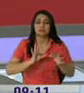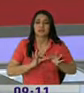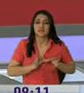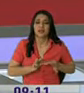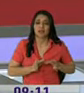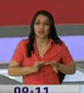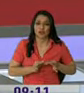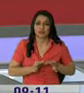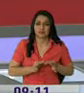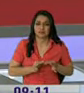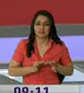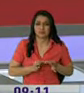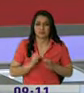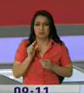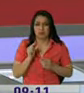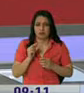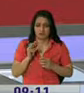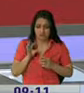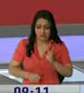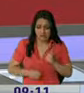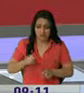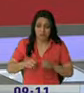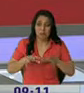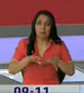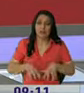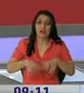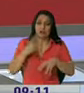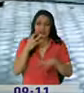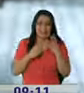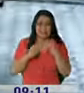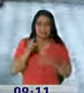tenía parte de su cuerpo devorado al parecer por los perros.